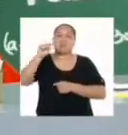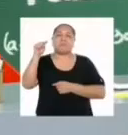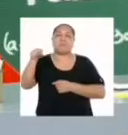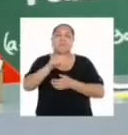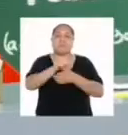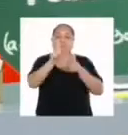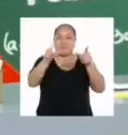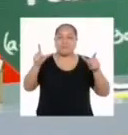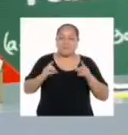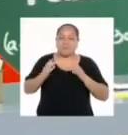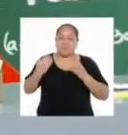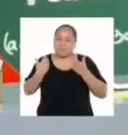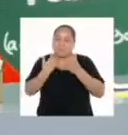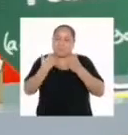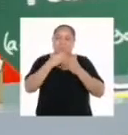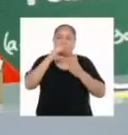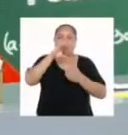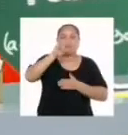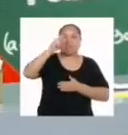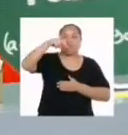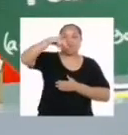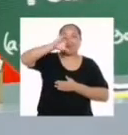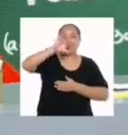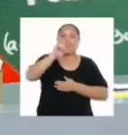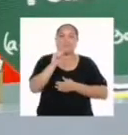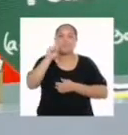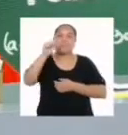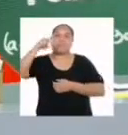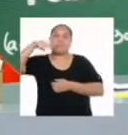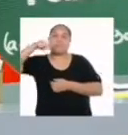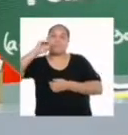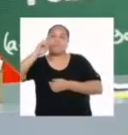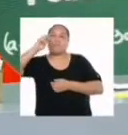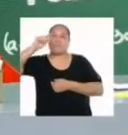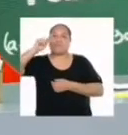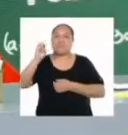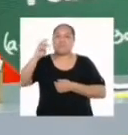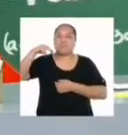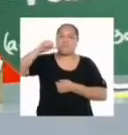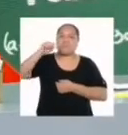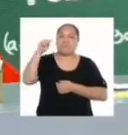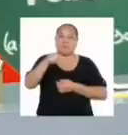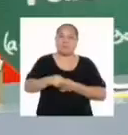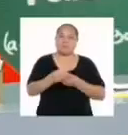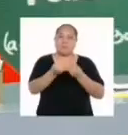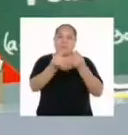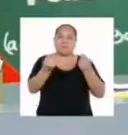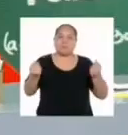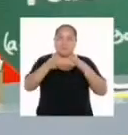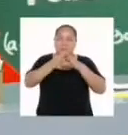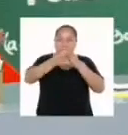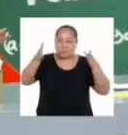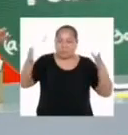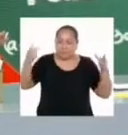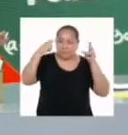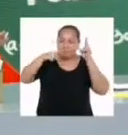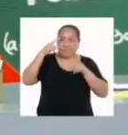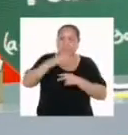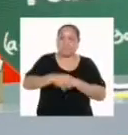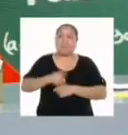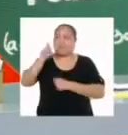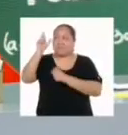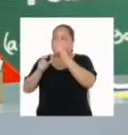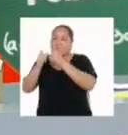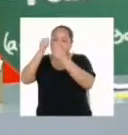Cotabambas, en la cuenca del río Santo Tomás Apurímac, donde al final de cada ciclo agrícola la tierra se vuelve abierta y receptiva, por lo que las y